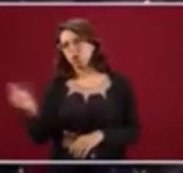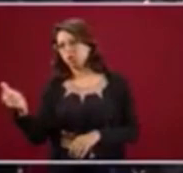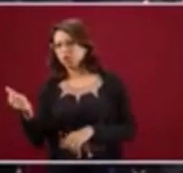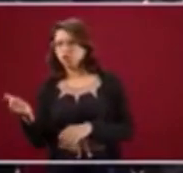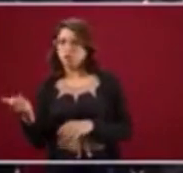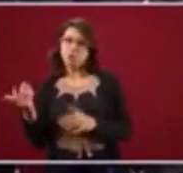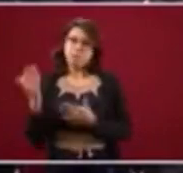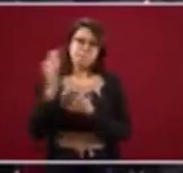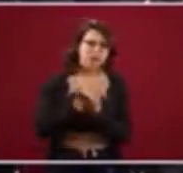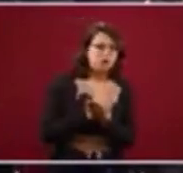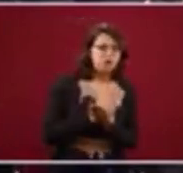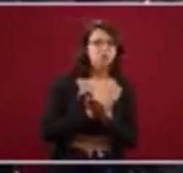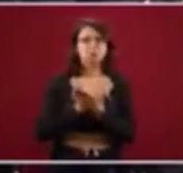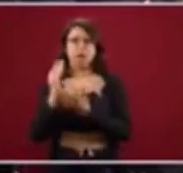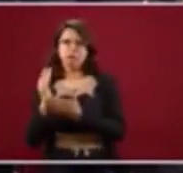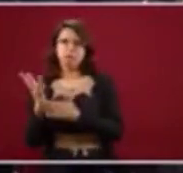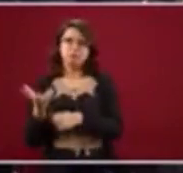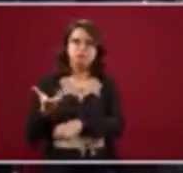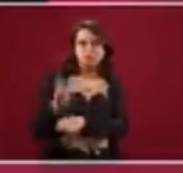matices.